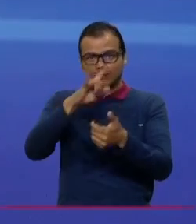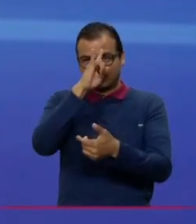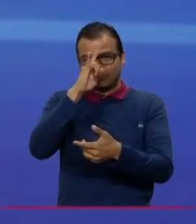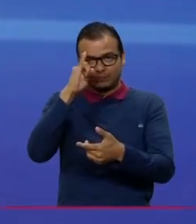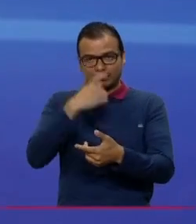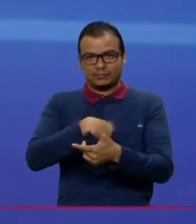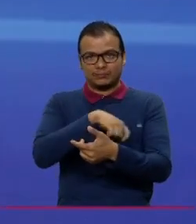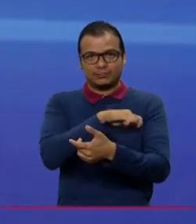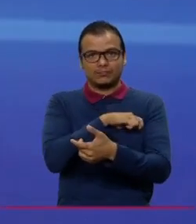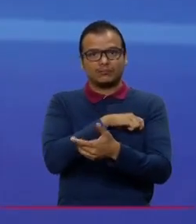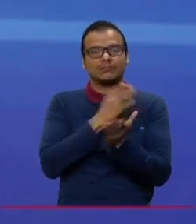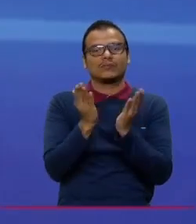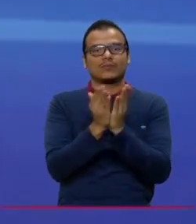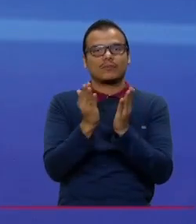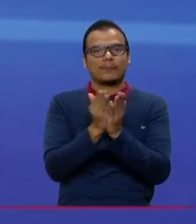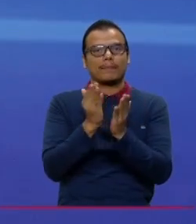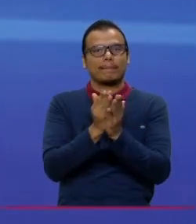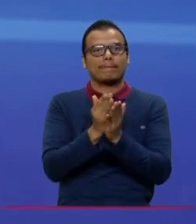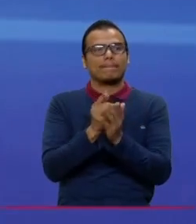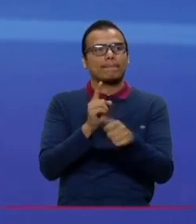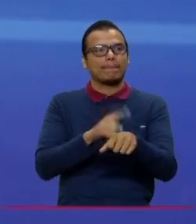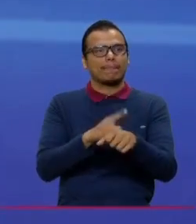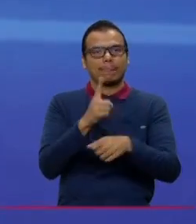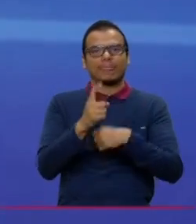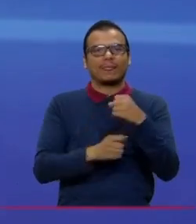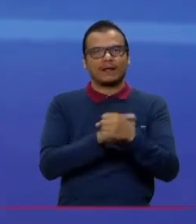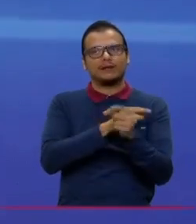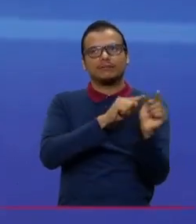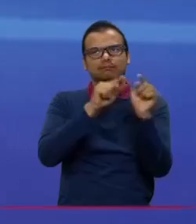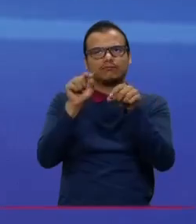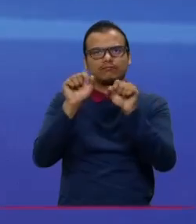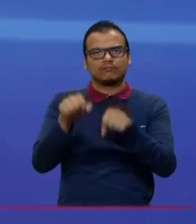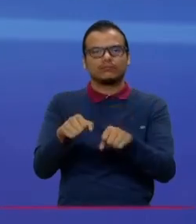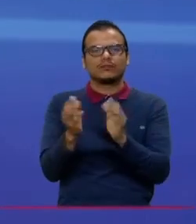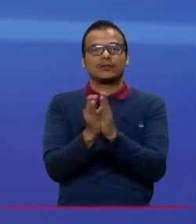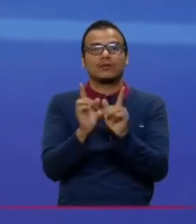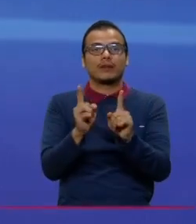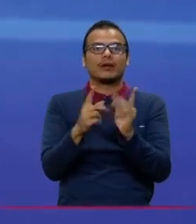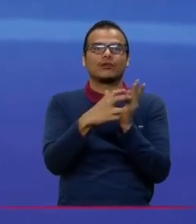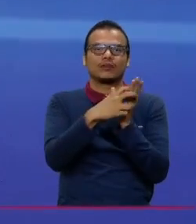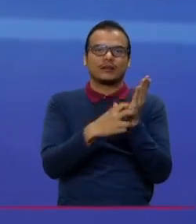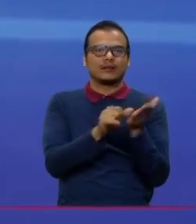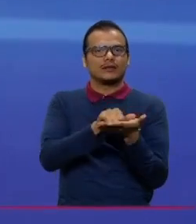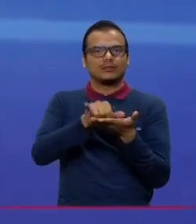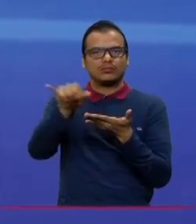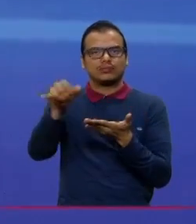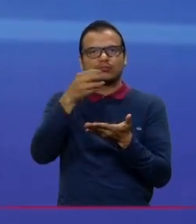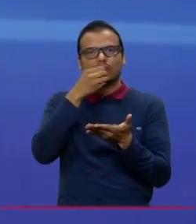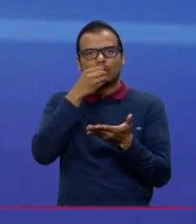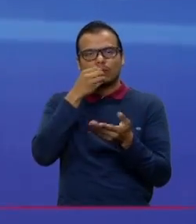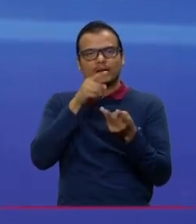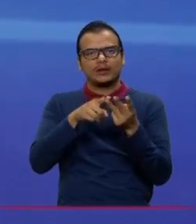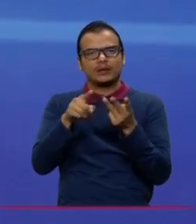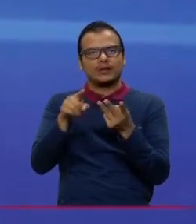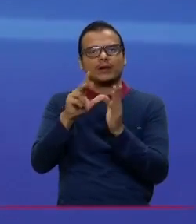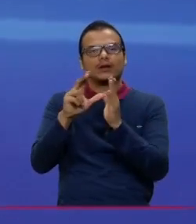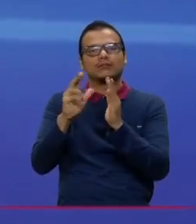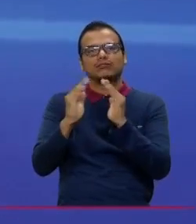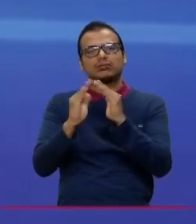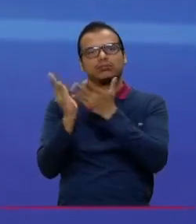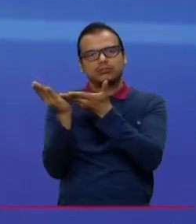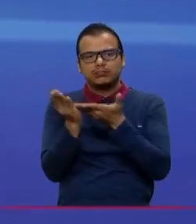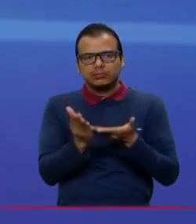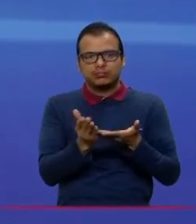España cubre los estudios esa beca durante todo un año pero lo que son tiquetes alojamiento y alimentación corren por su cuenta